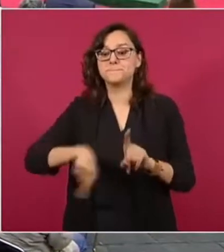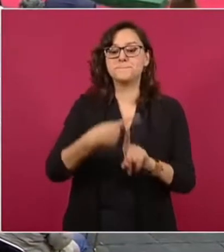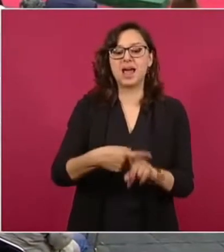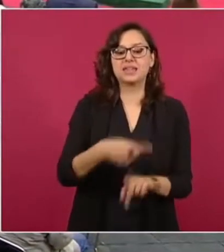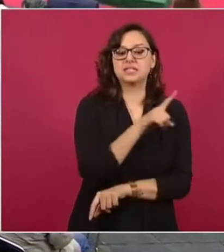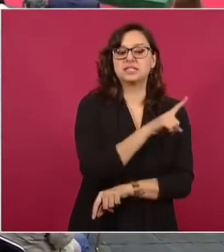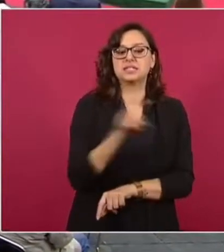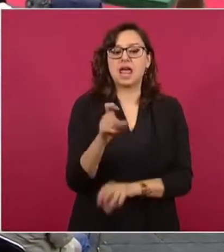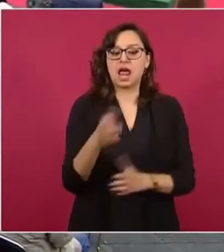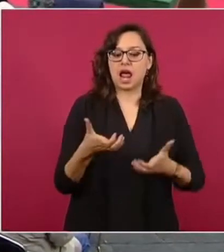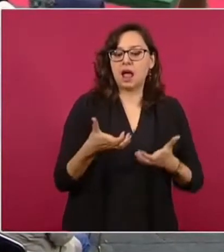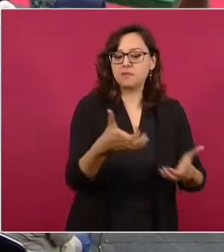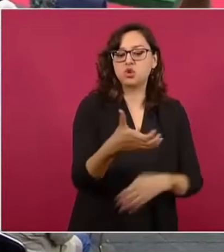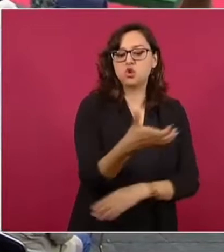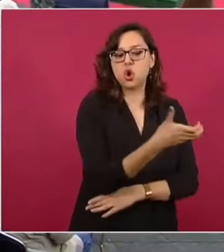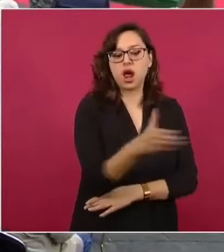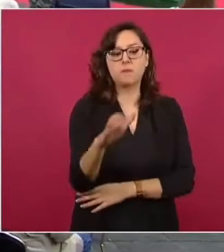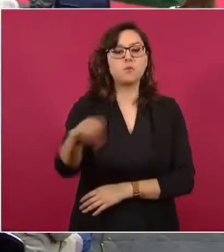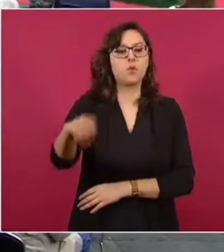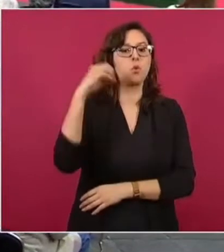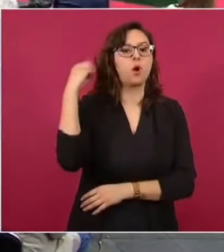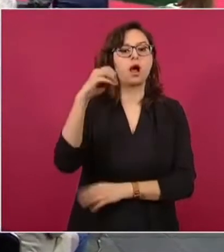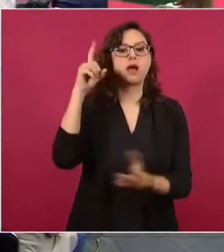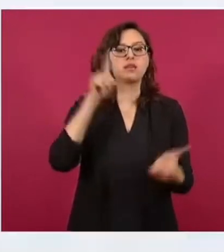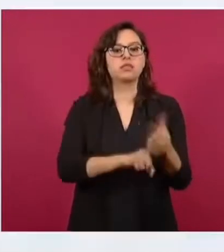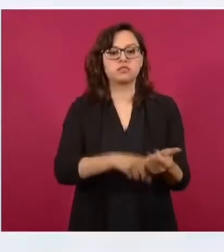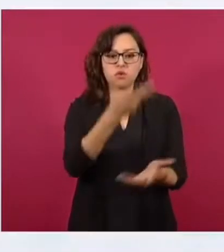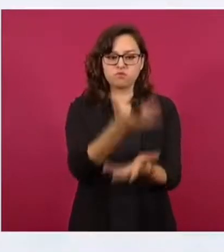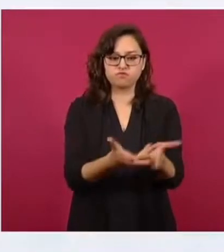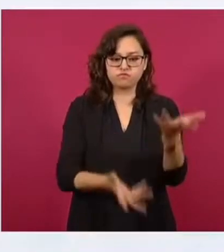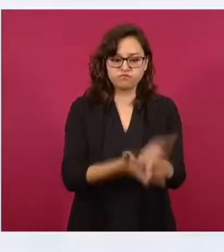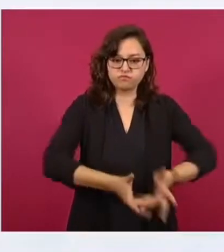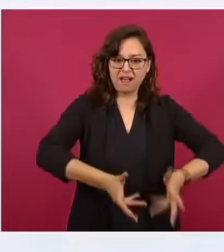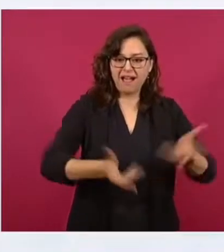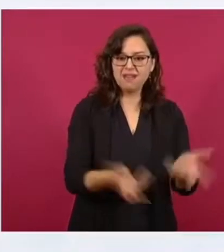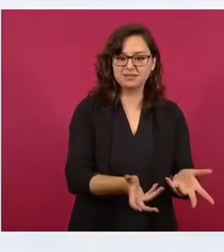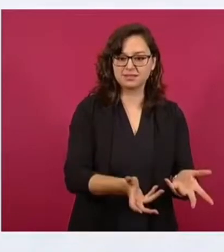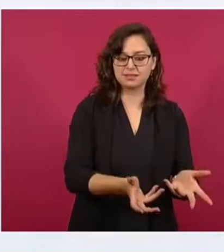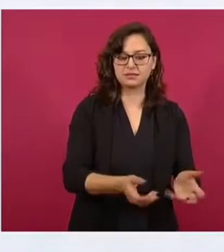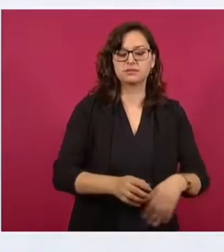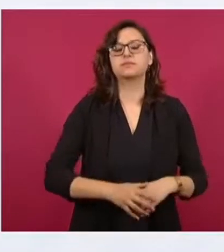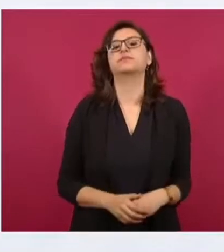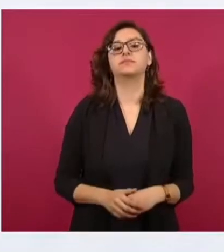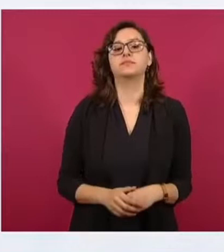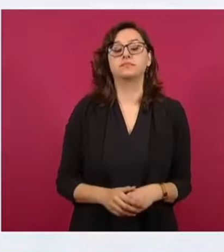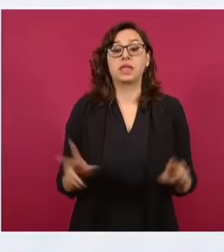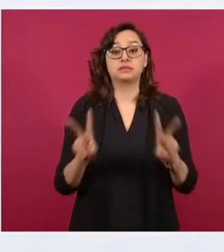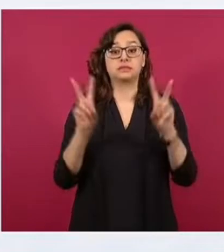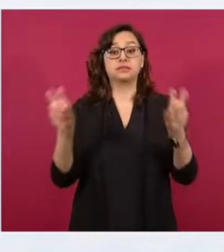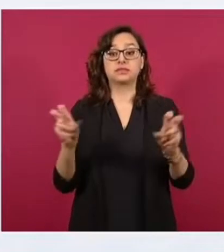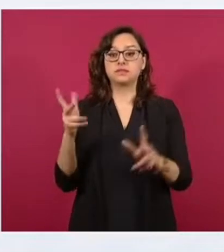construidos por los pueblos de Oaxaca. En materia de trenes,